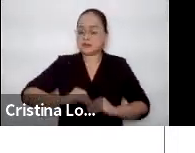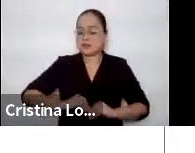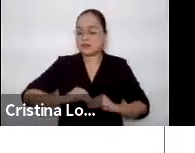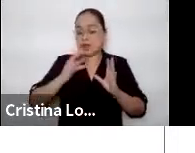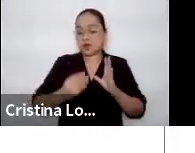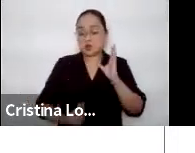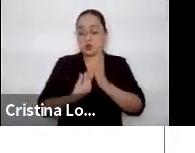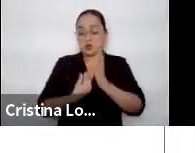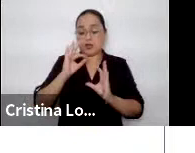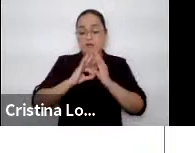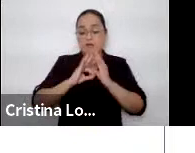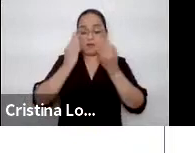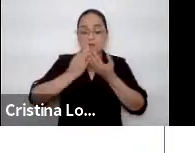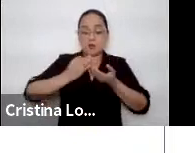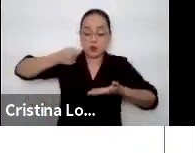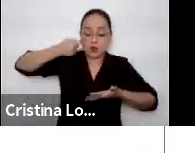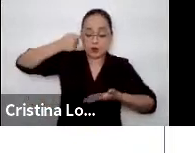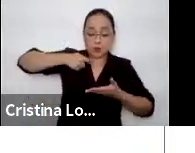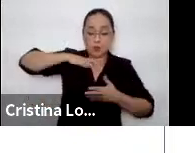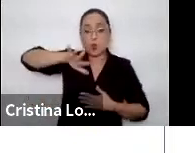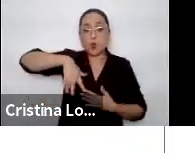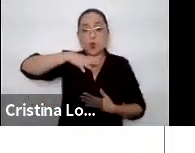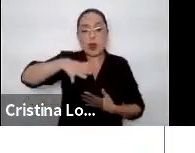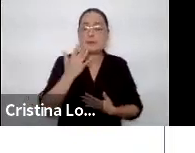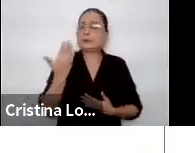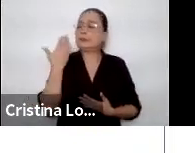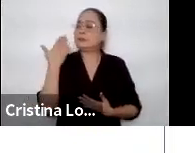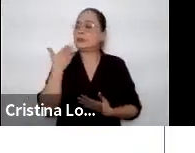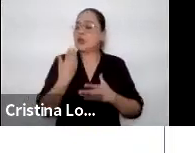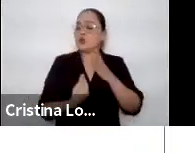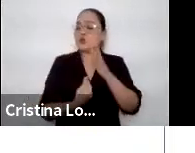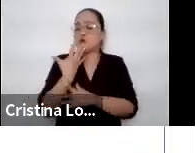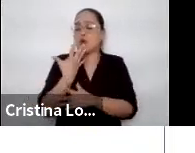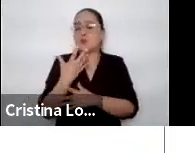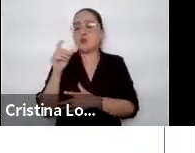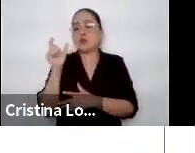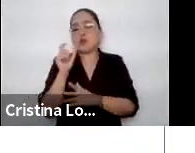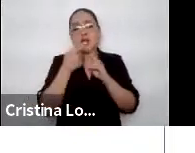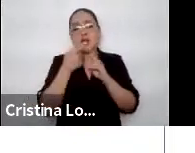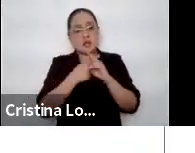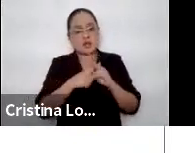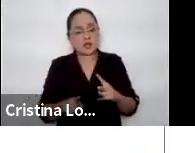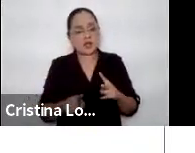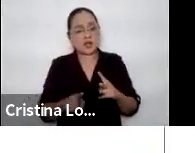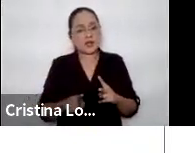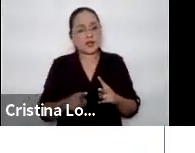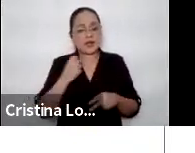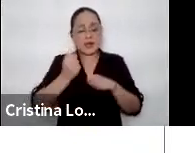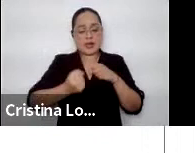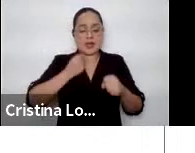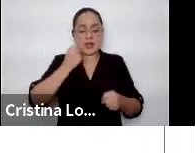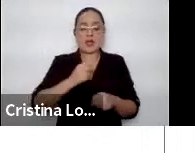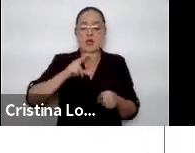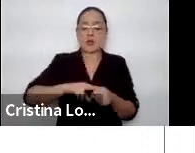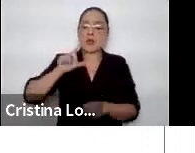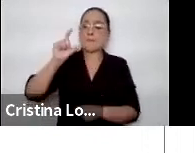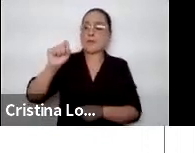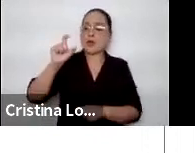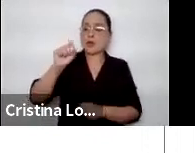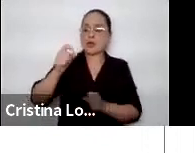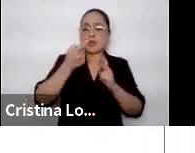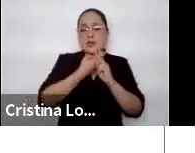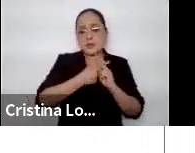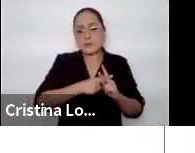es relativamente nuevo y se incorporó a partir del año 2020, el año pasado.